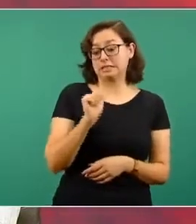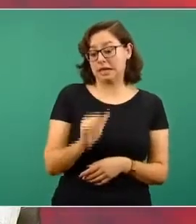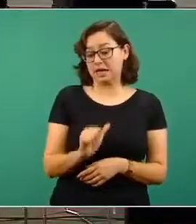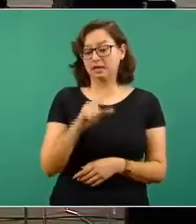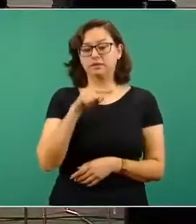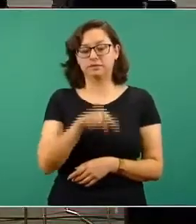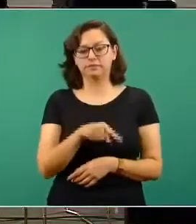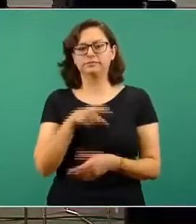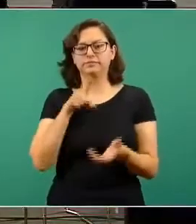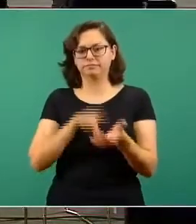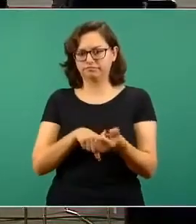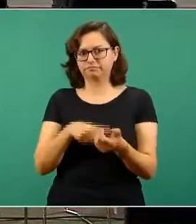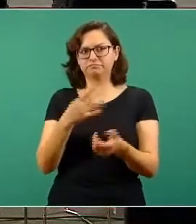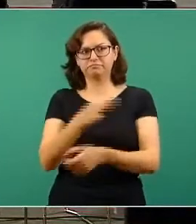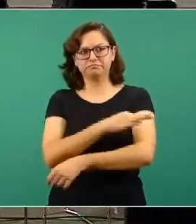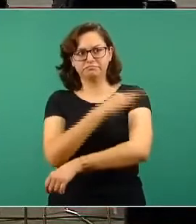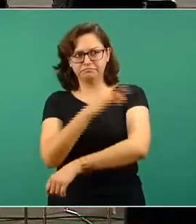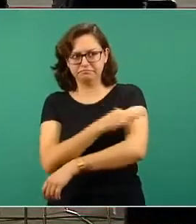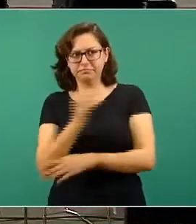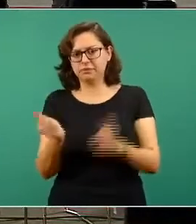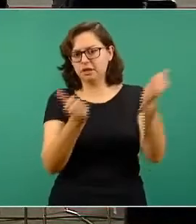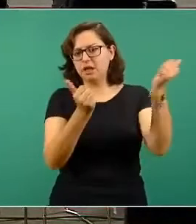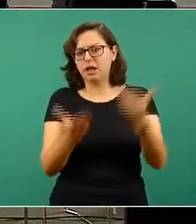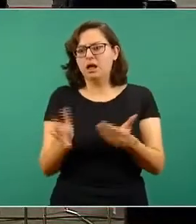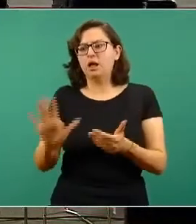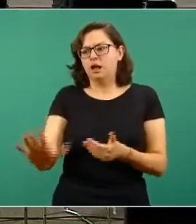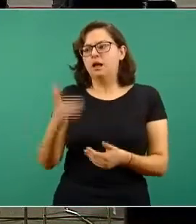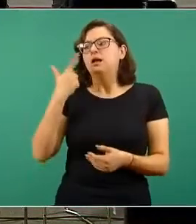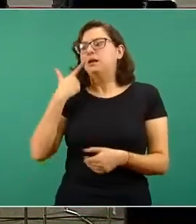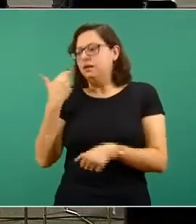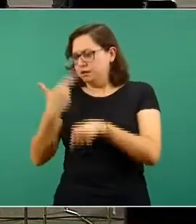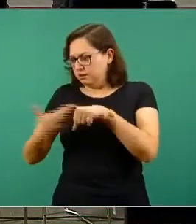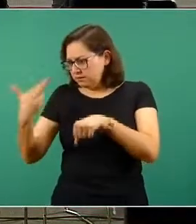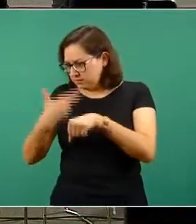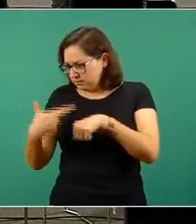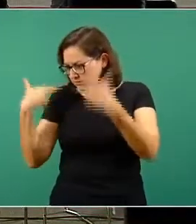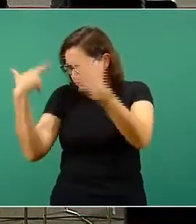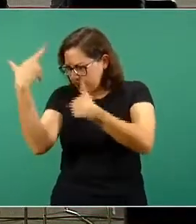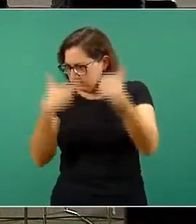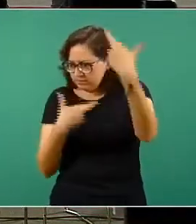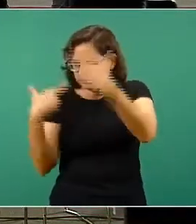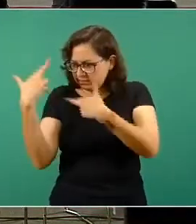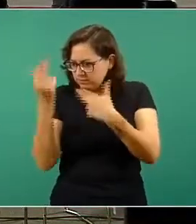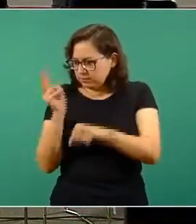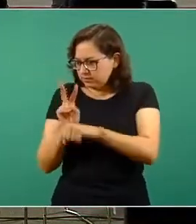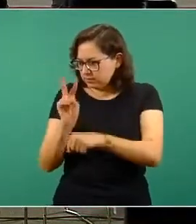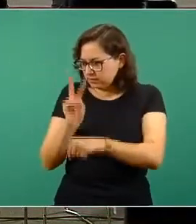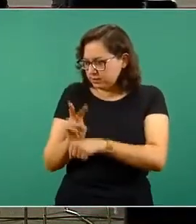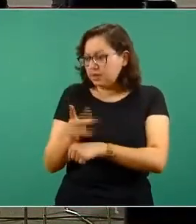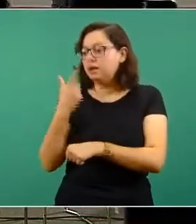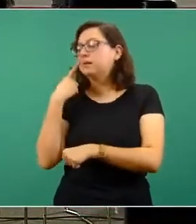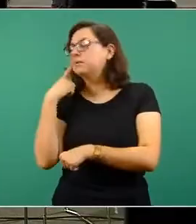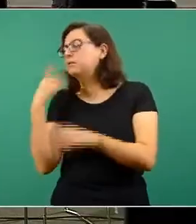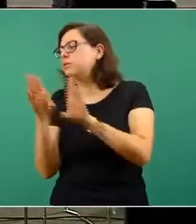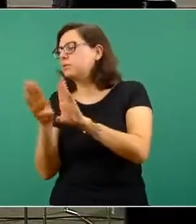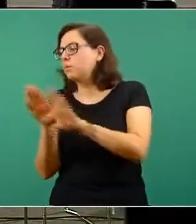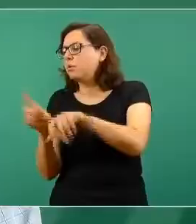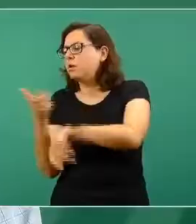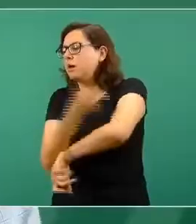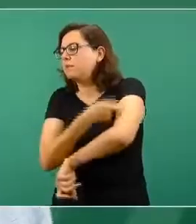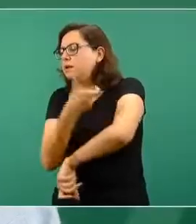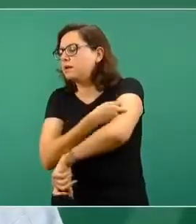regular la aprobación y el uso e inclusive lleva a cabo la aplicación misma de